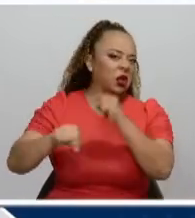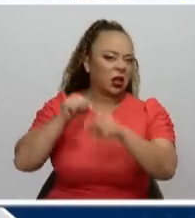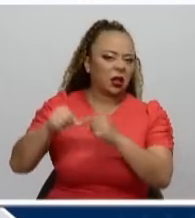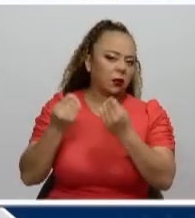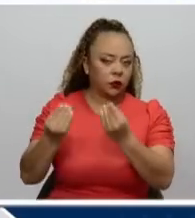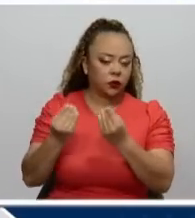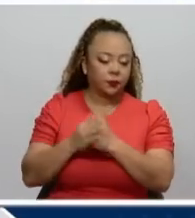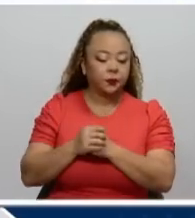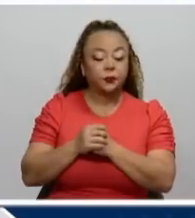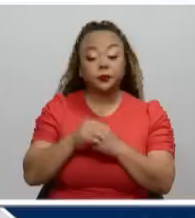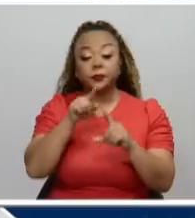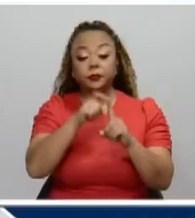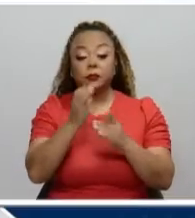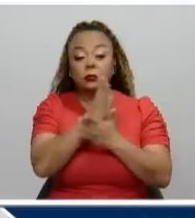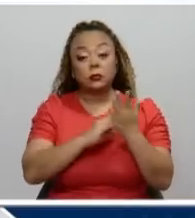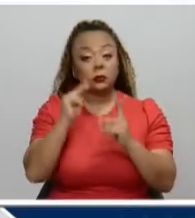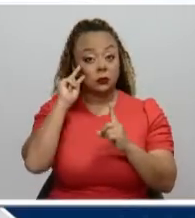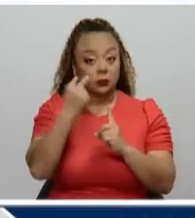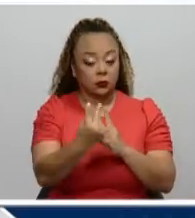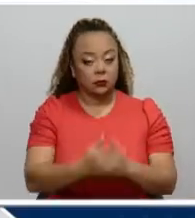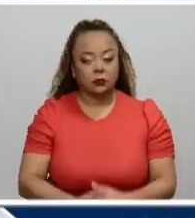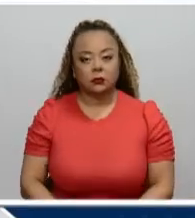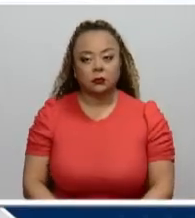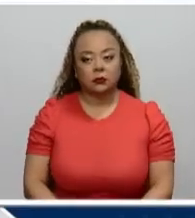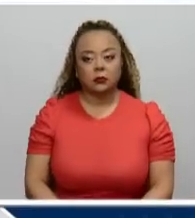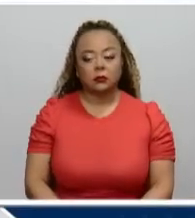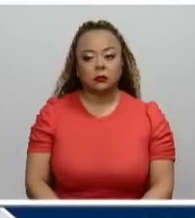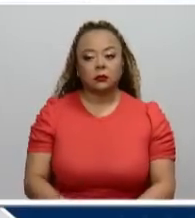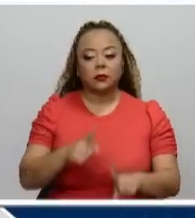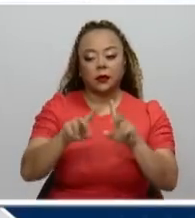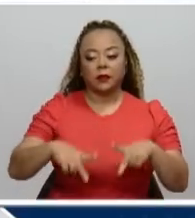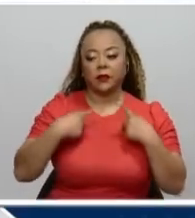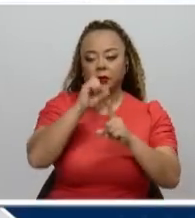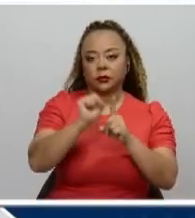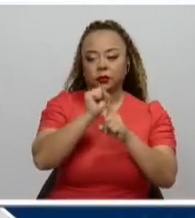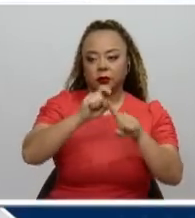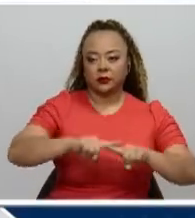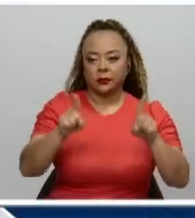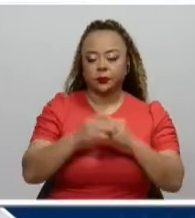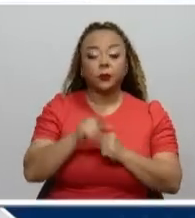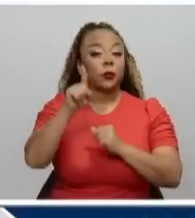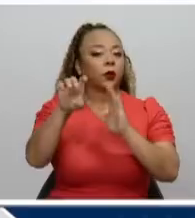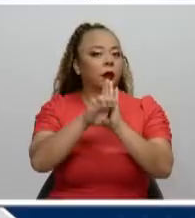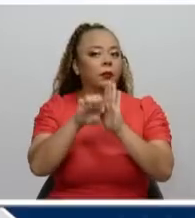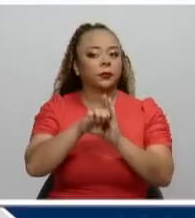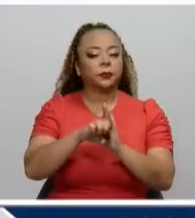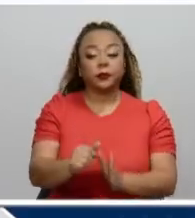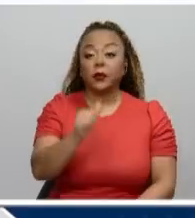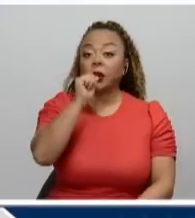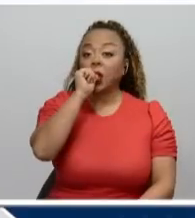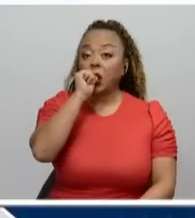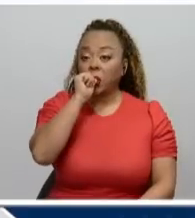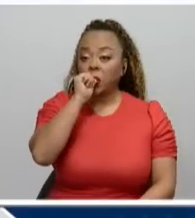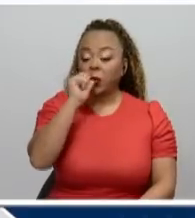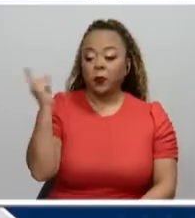desde algunas perspectivas pero pasando situaciones diferentes voy a voy a un ejemplo a Campbell a